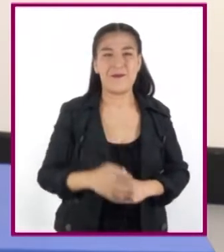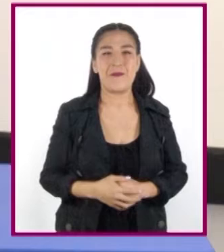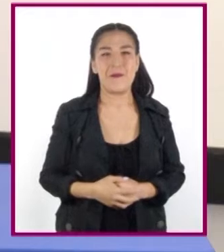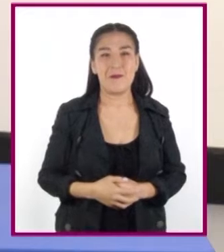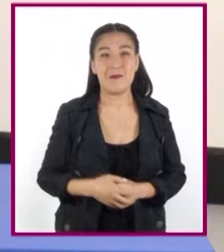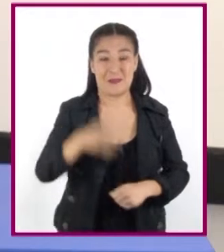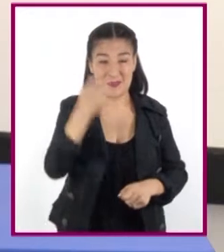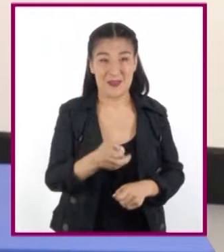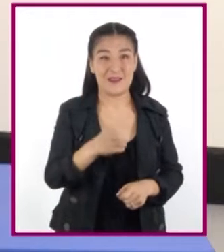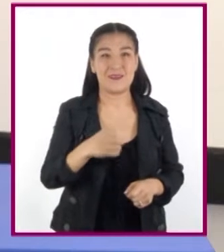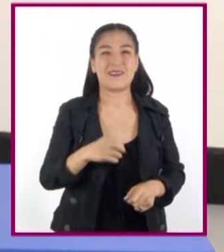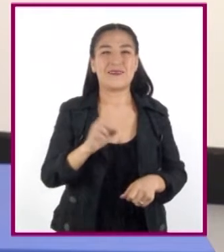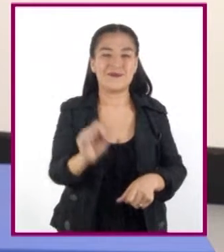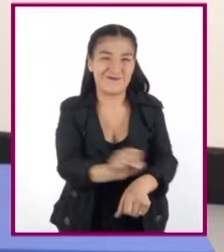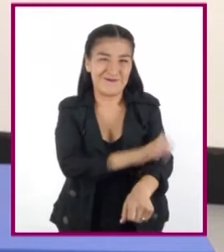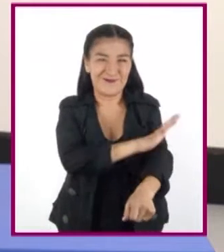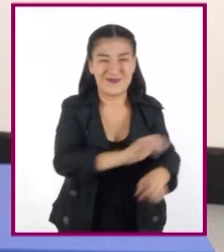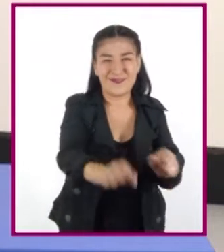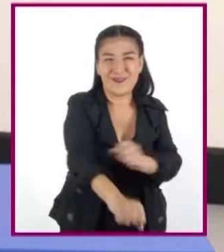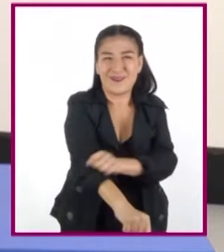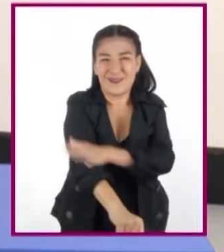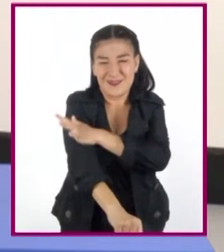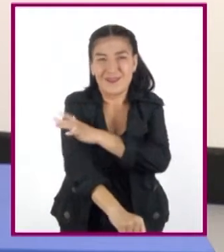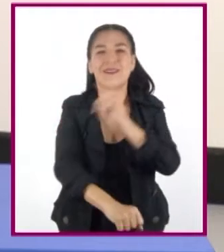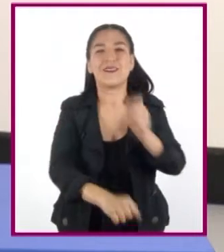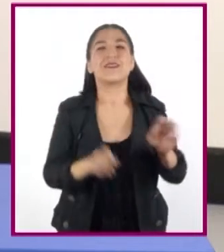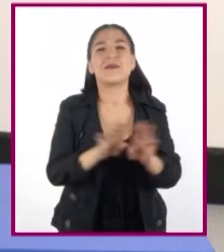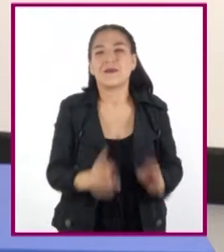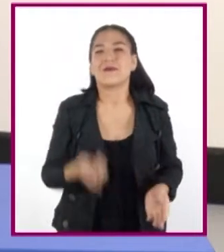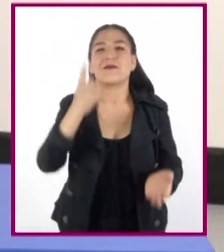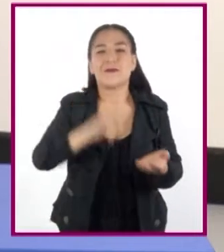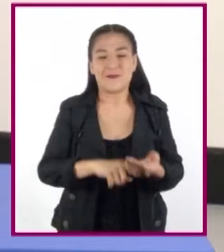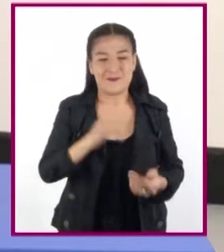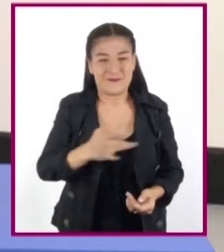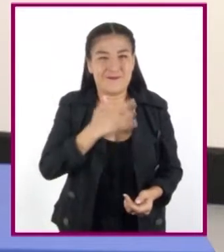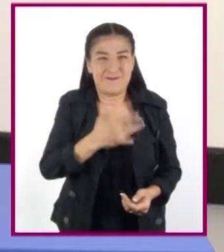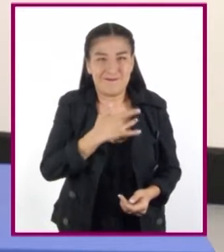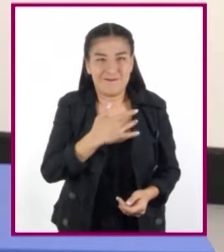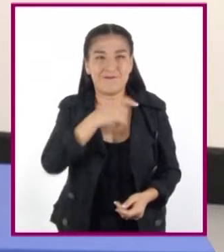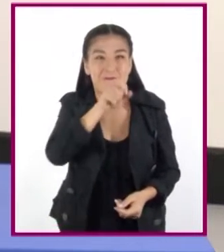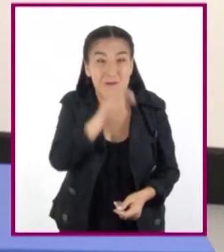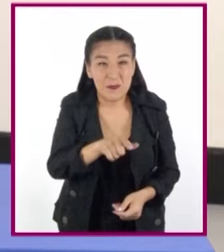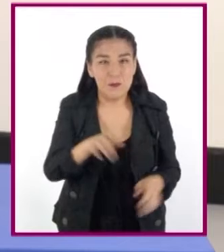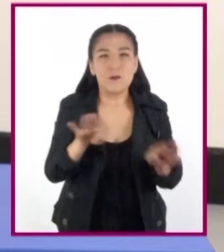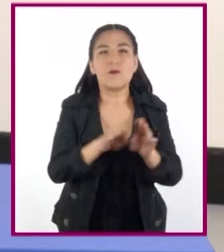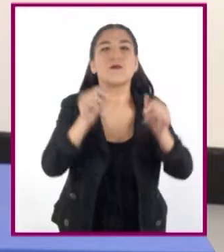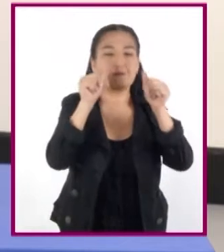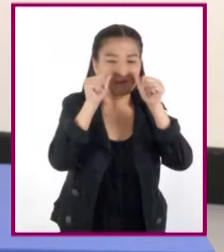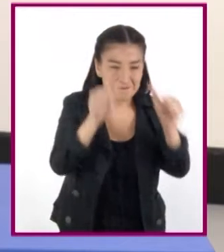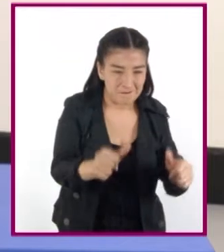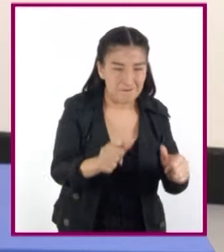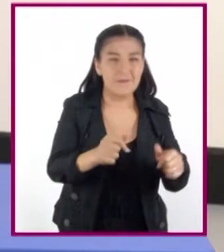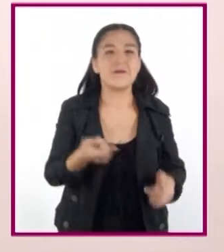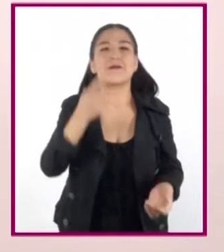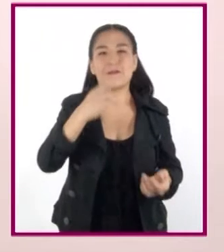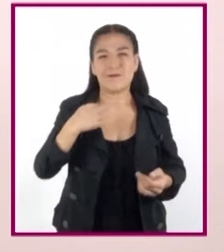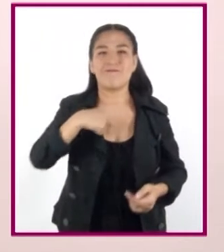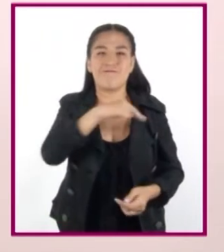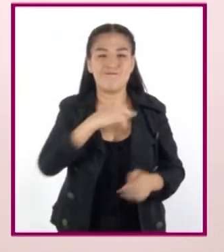Estas sensaciones se pueden identificar a través de nuestros sentidos y de poner atención a nuestro